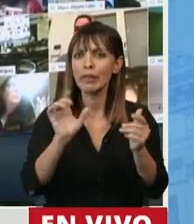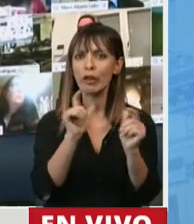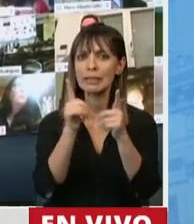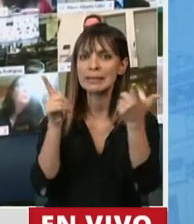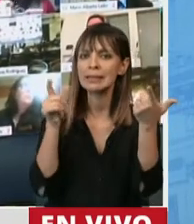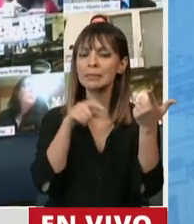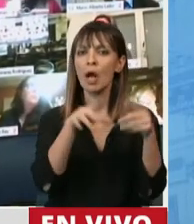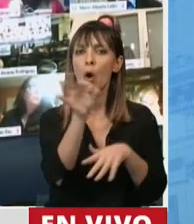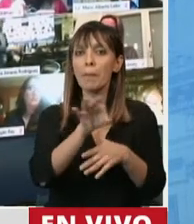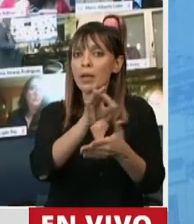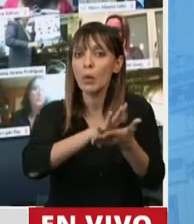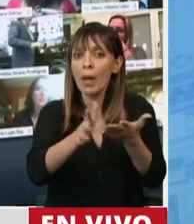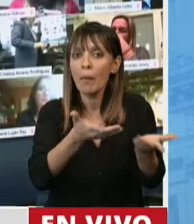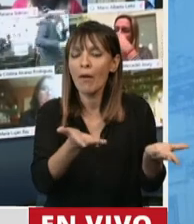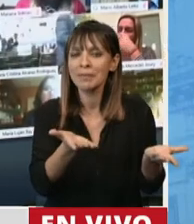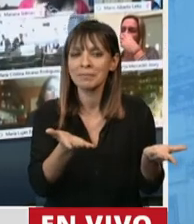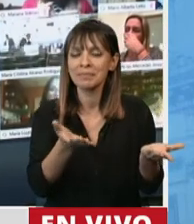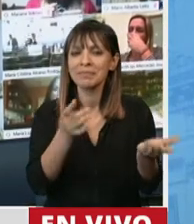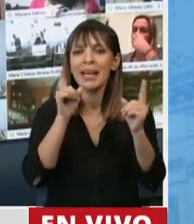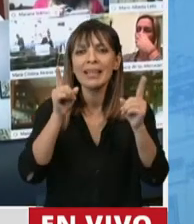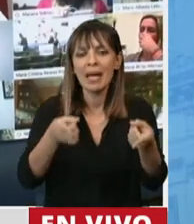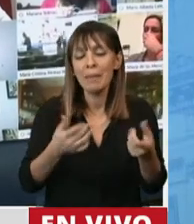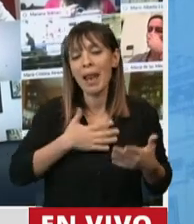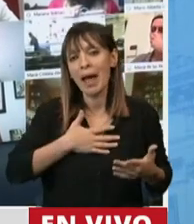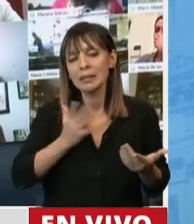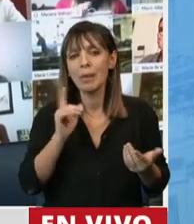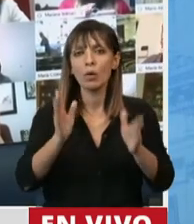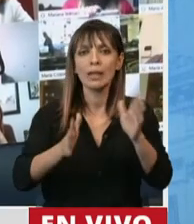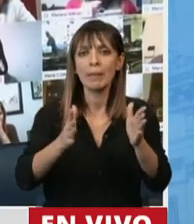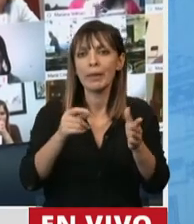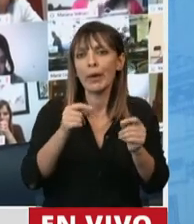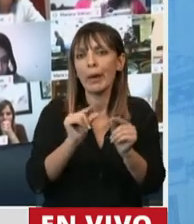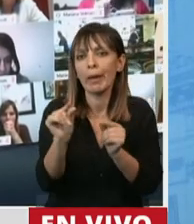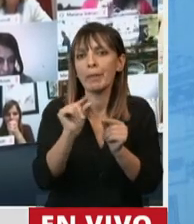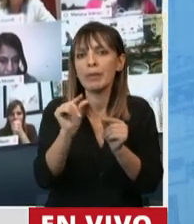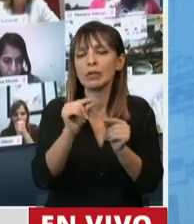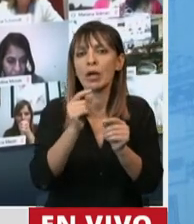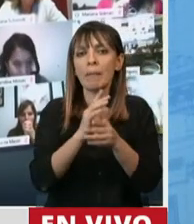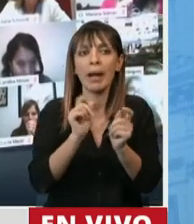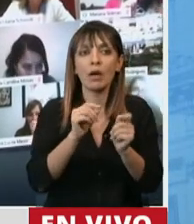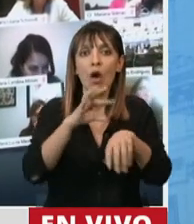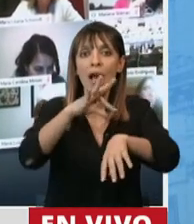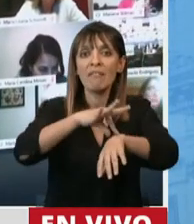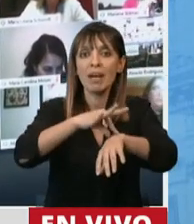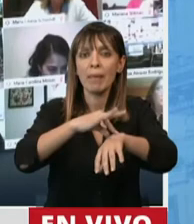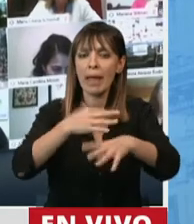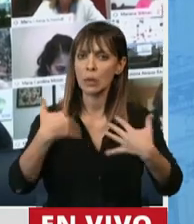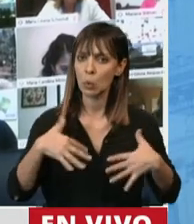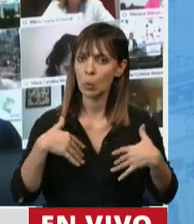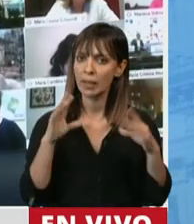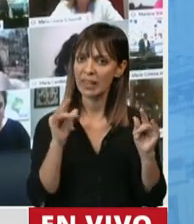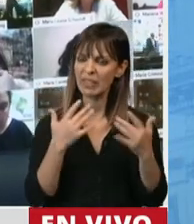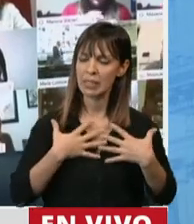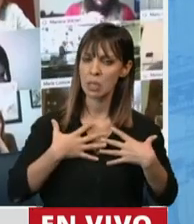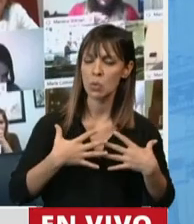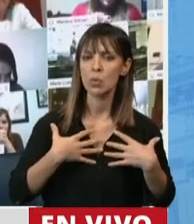virus absolutamente nuevo y lamentablemente también de un tratamiento preventivo que evite, con una carga de enfermedad muy importante, sobre